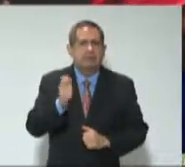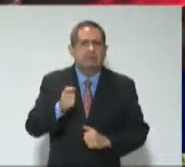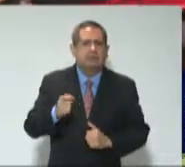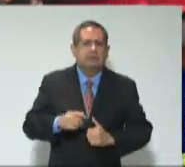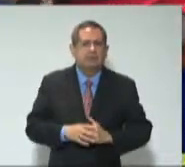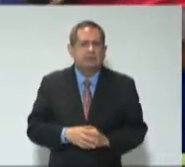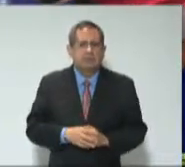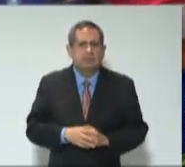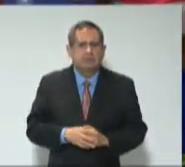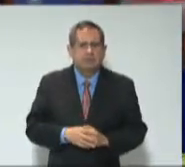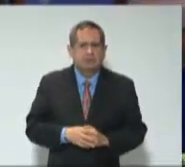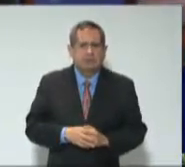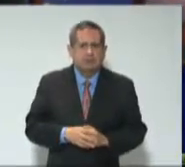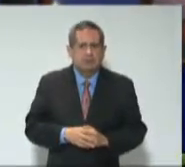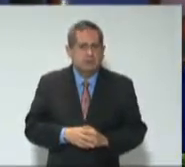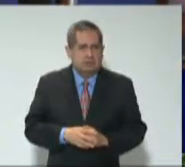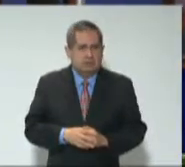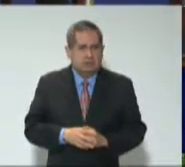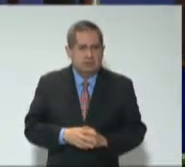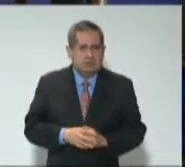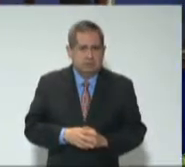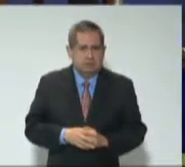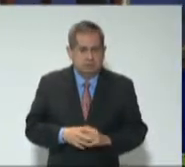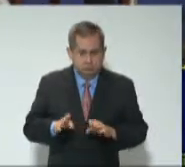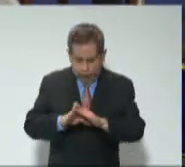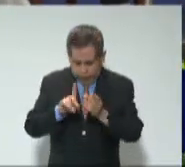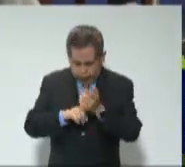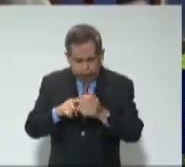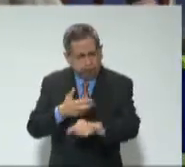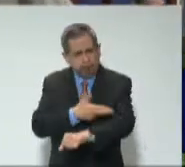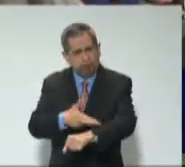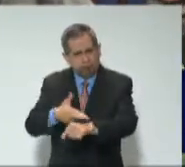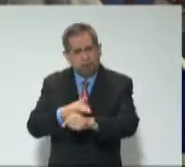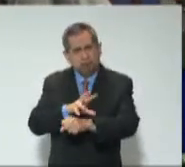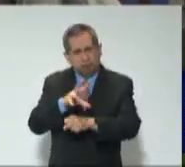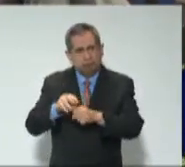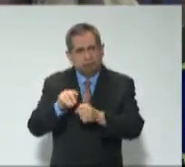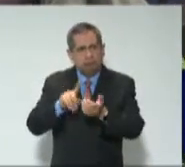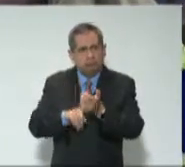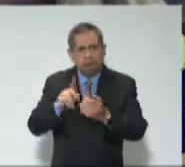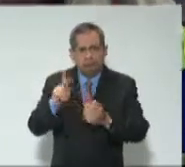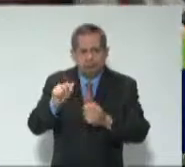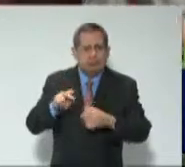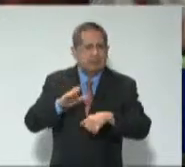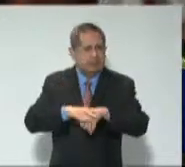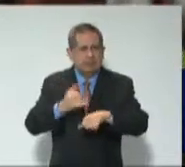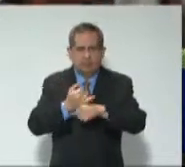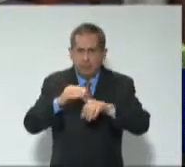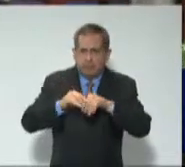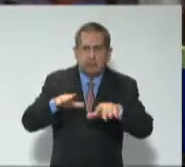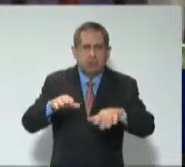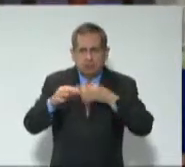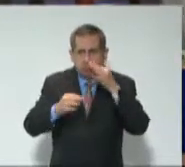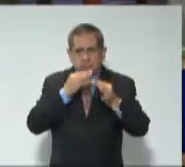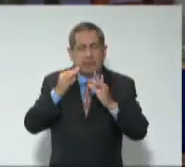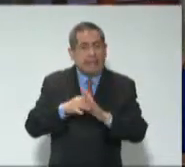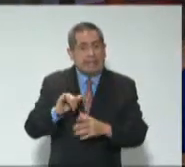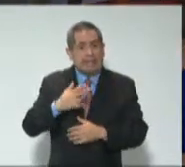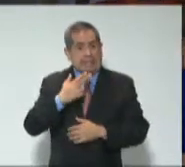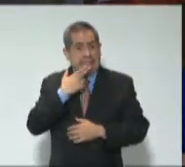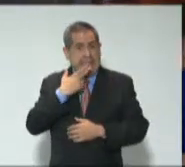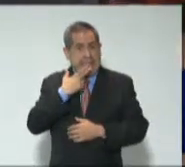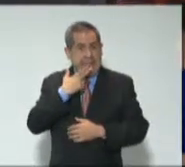trata de llevar estadísticas información que